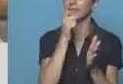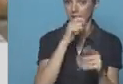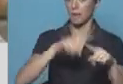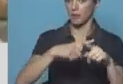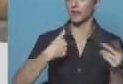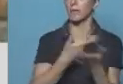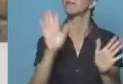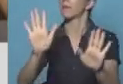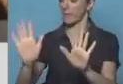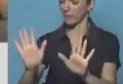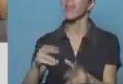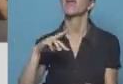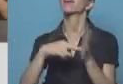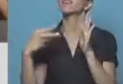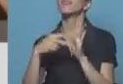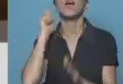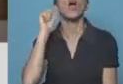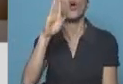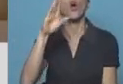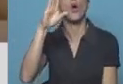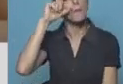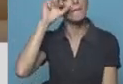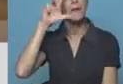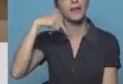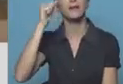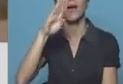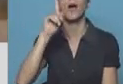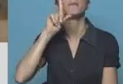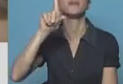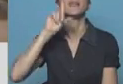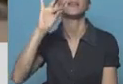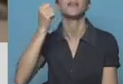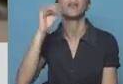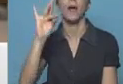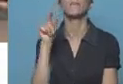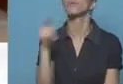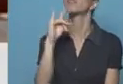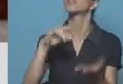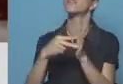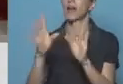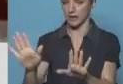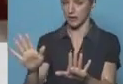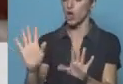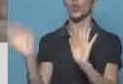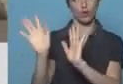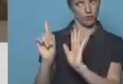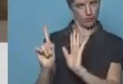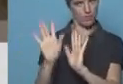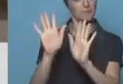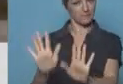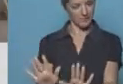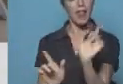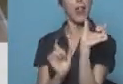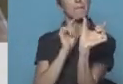públicas. ¿Qué es la? Primero vamos a definir qué es la gobernabilidad. ¿Qué es la gobernabilidad? Mayor fuerza y decisión. No, por eso, pero no. La gobernabilidad